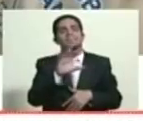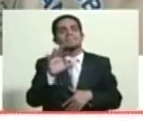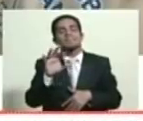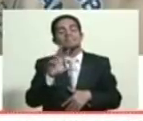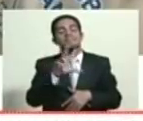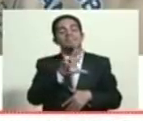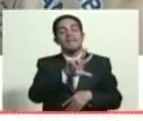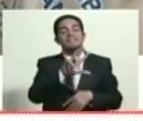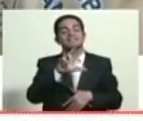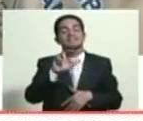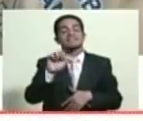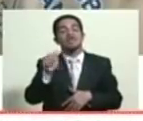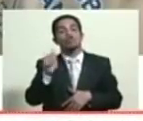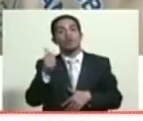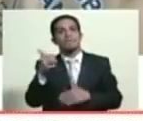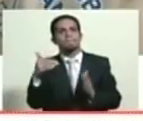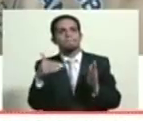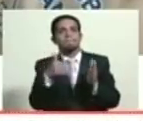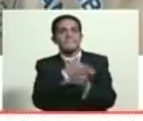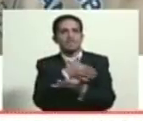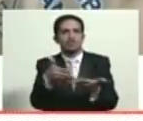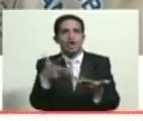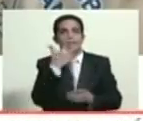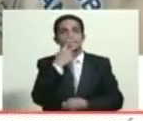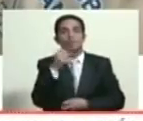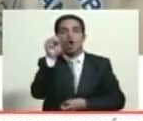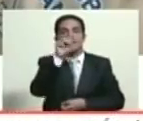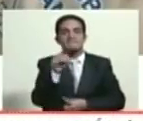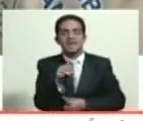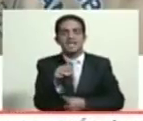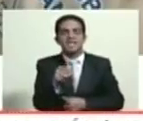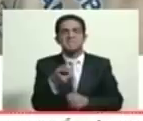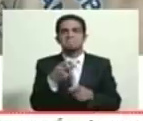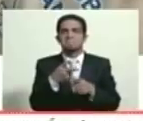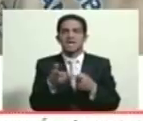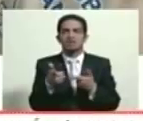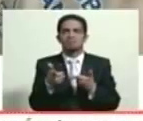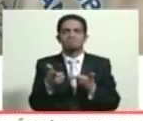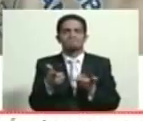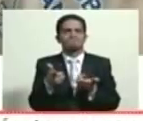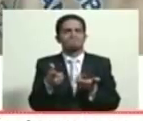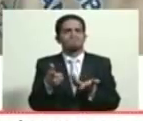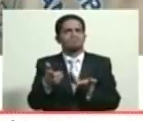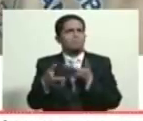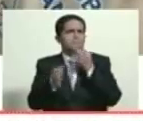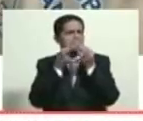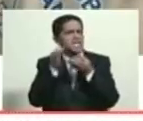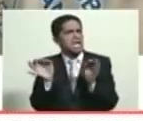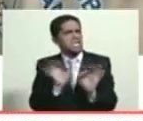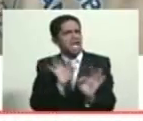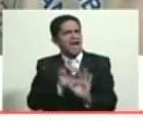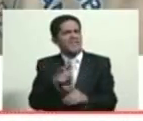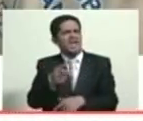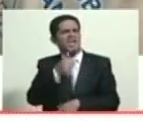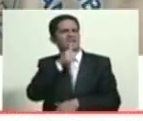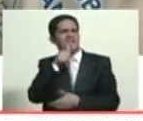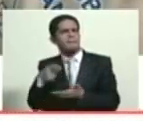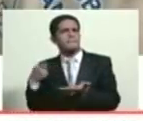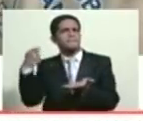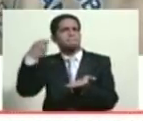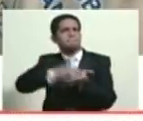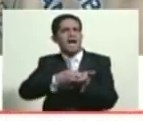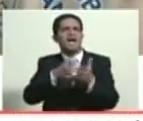310 millones de bolívares, sin justificar la fuente de ingreso que sufraga los